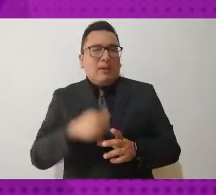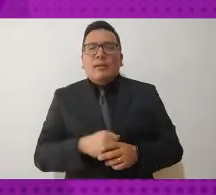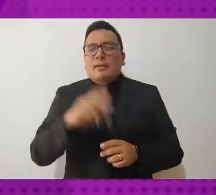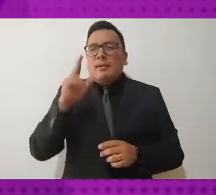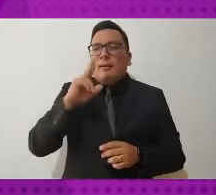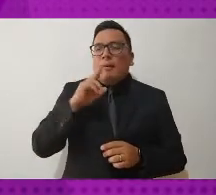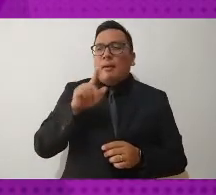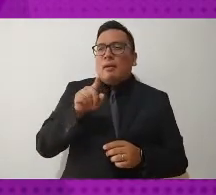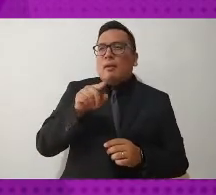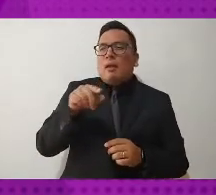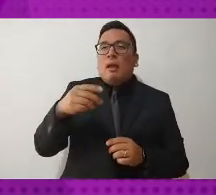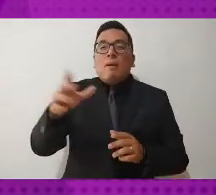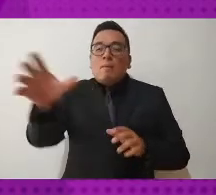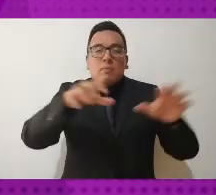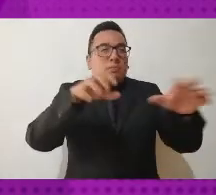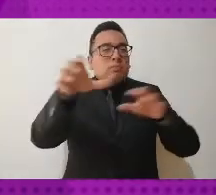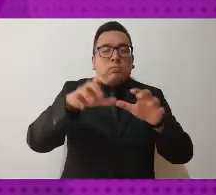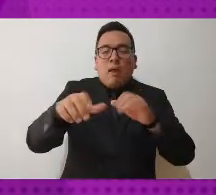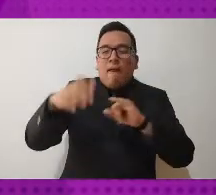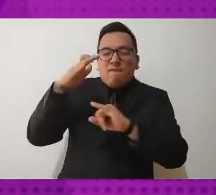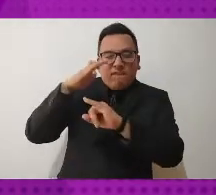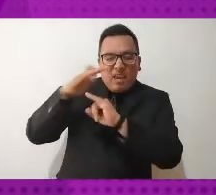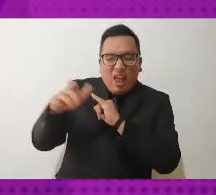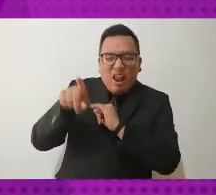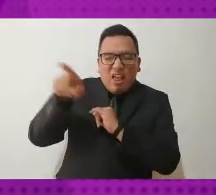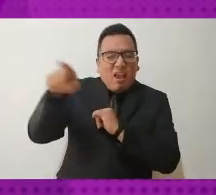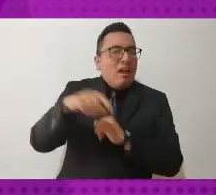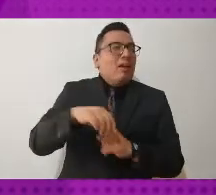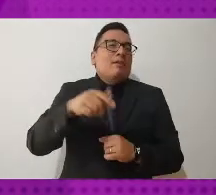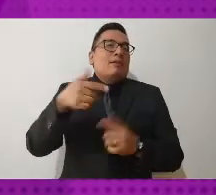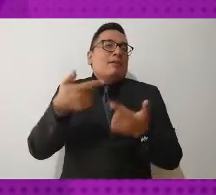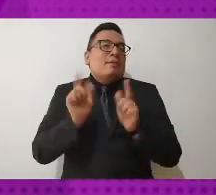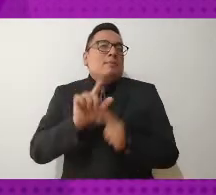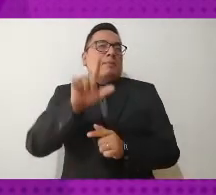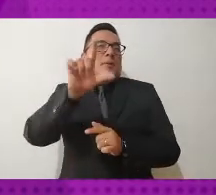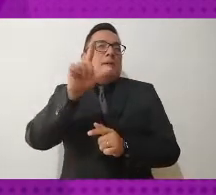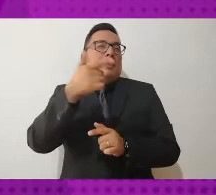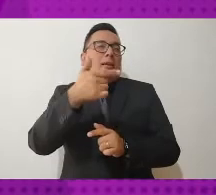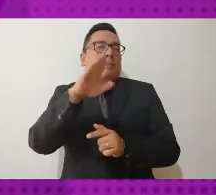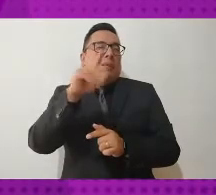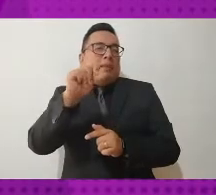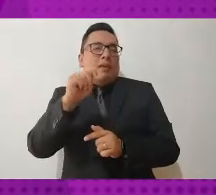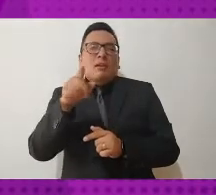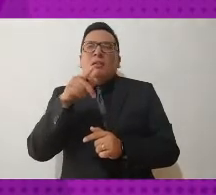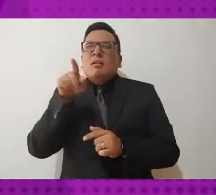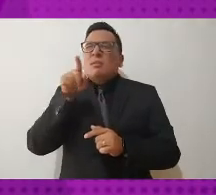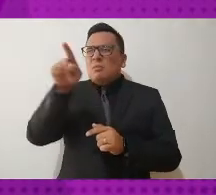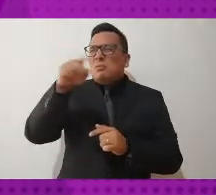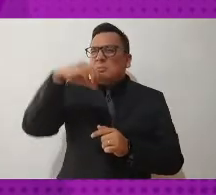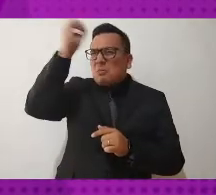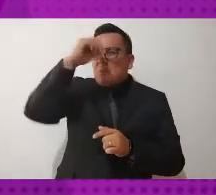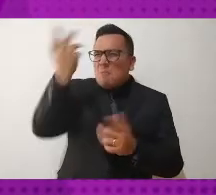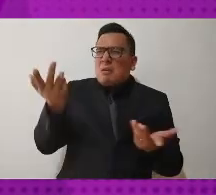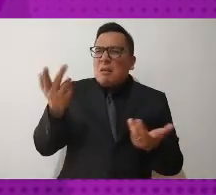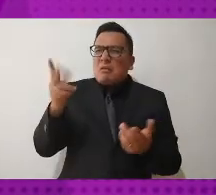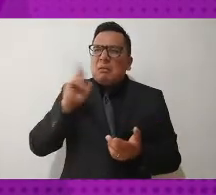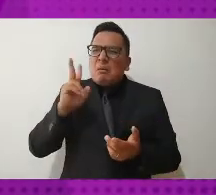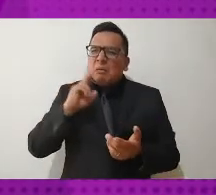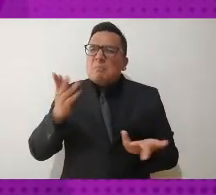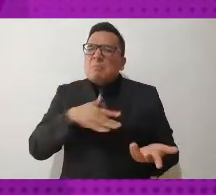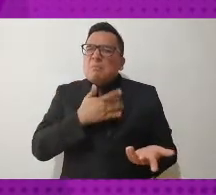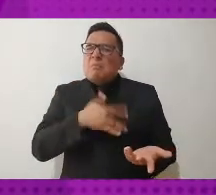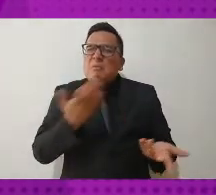son justamente a las personas de la diversidad sexual cuál es tu opinión sobre este este punto y por qué crees que sucede así